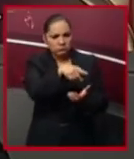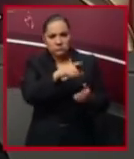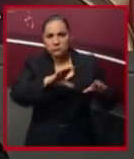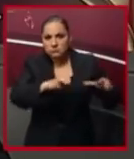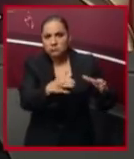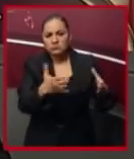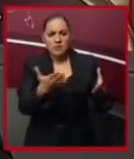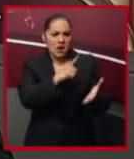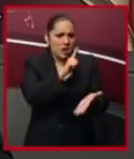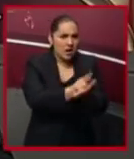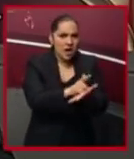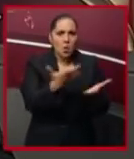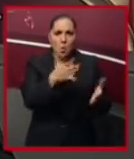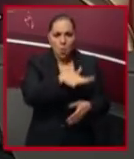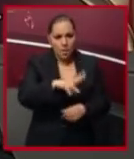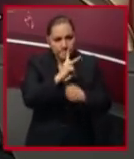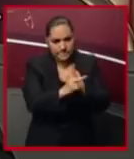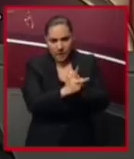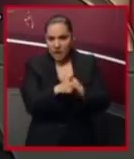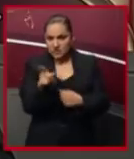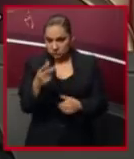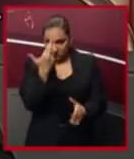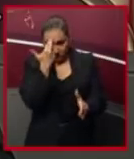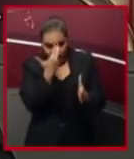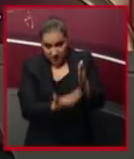beneficio obtenido por la comisión de un delito.